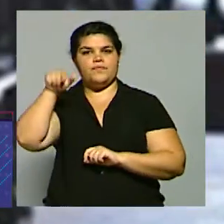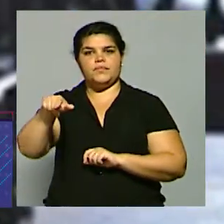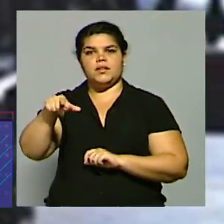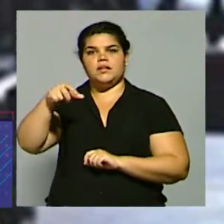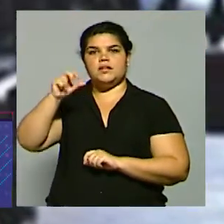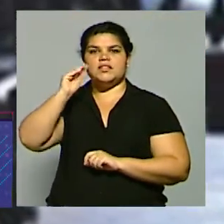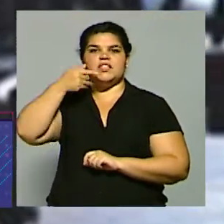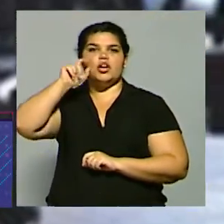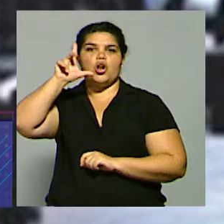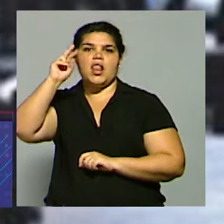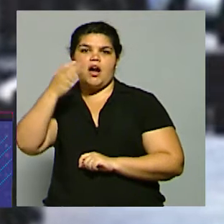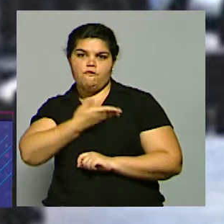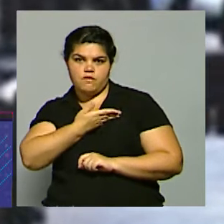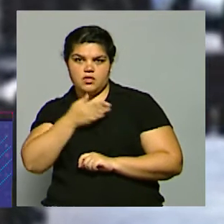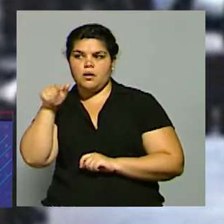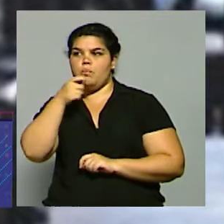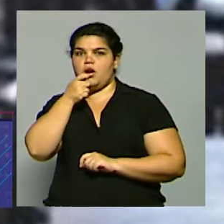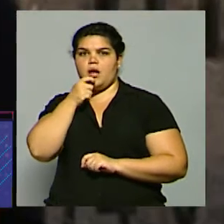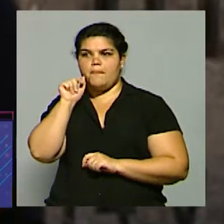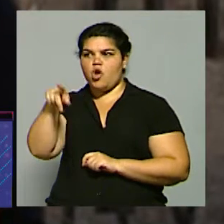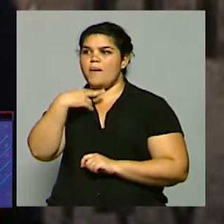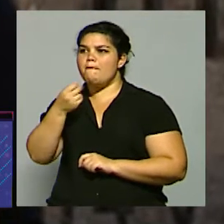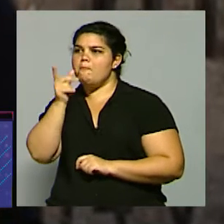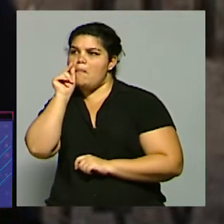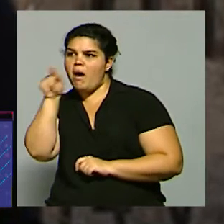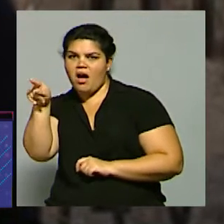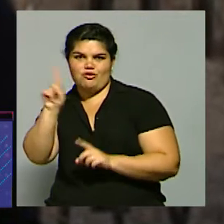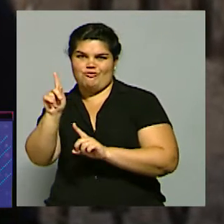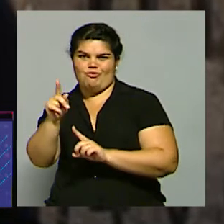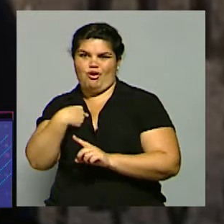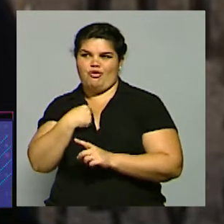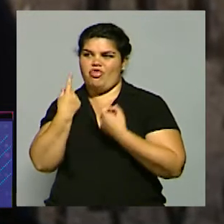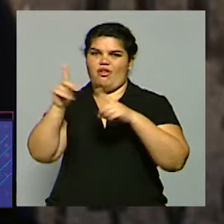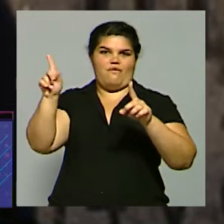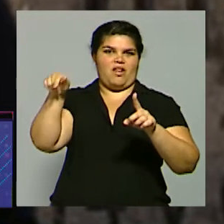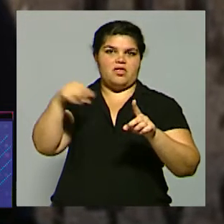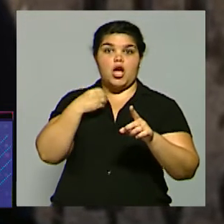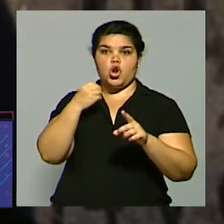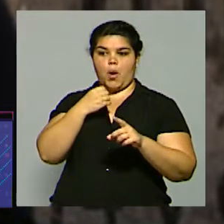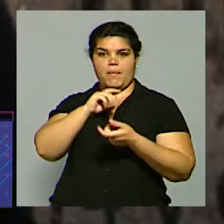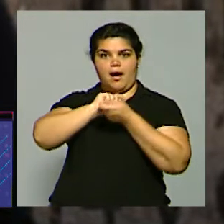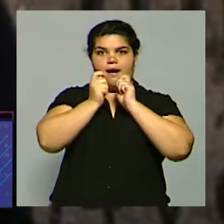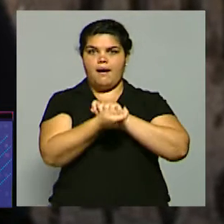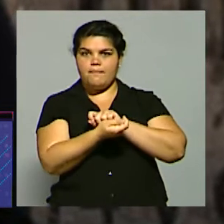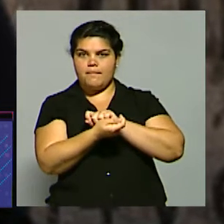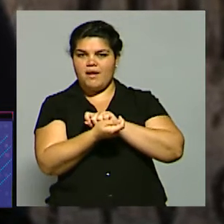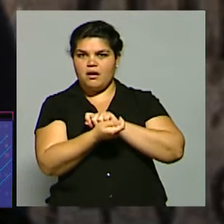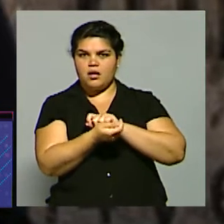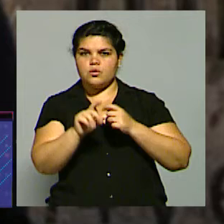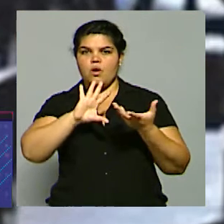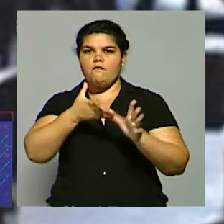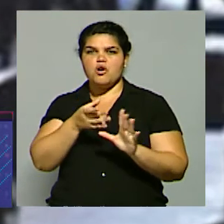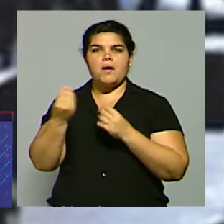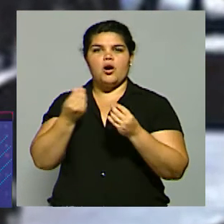Checolat, o bueno, un montón de otros que siguen ese mismo camino, en donde bueno, repudian